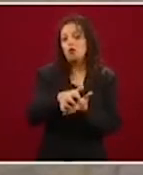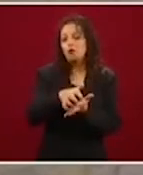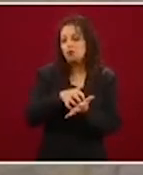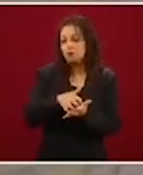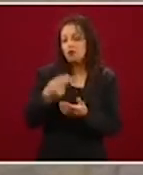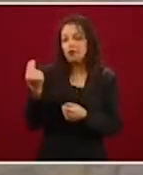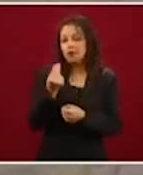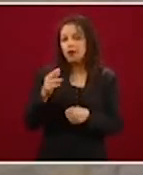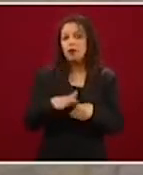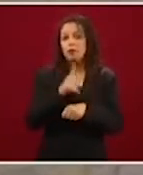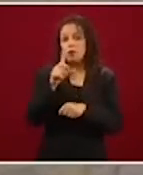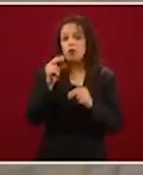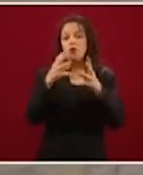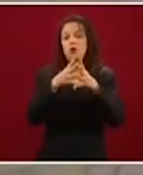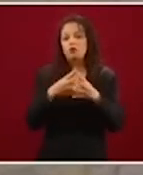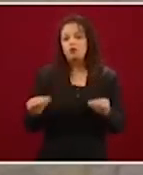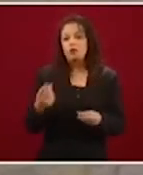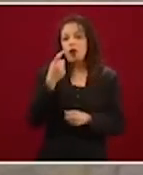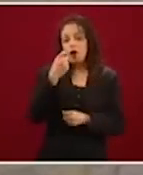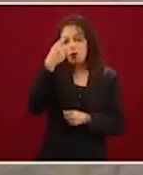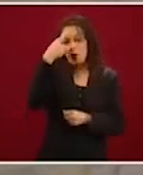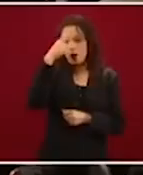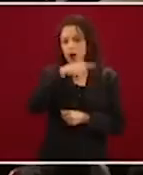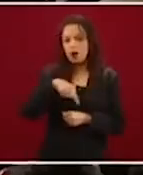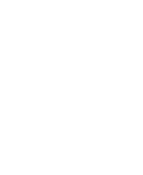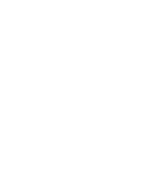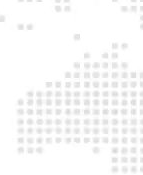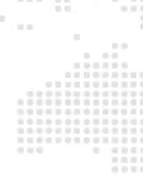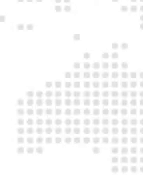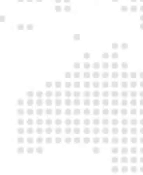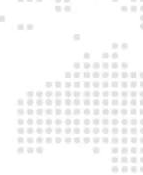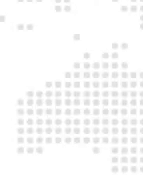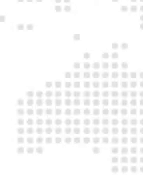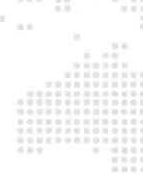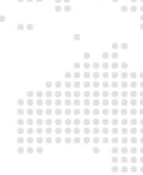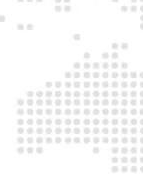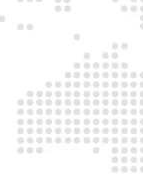humano al agua y el suministro de los hogares en mexicano